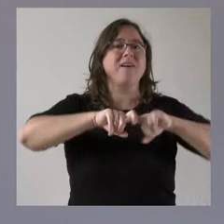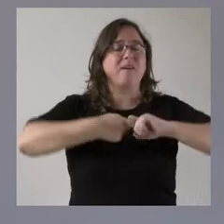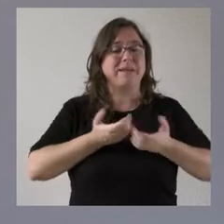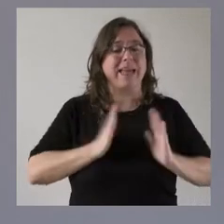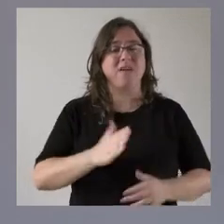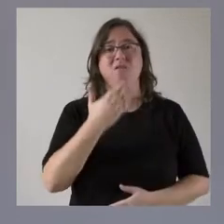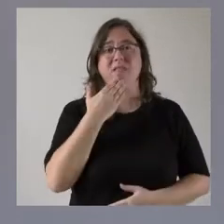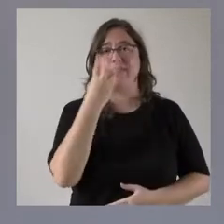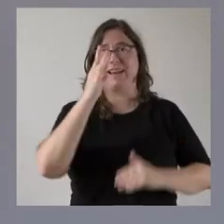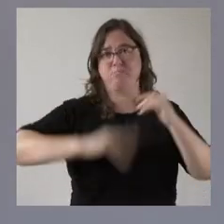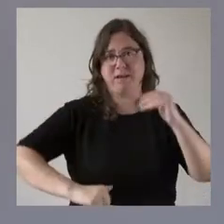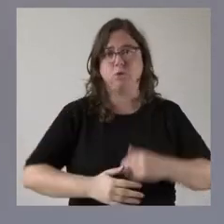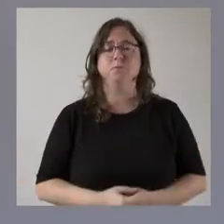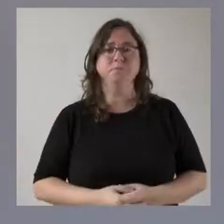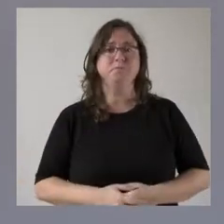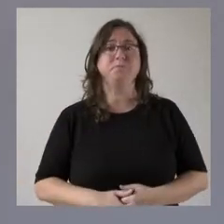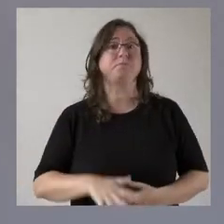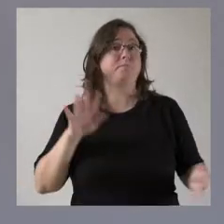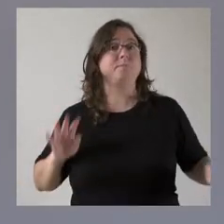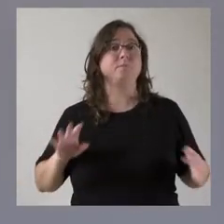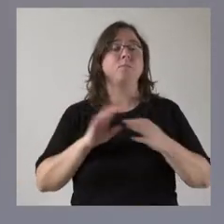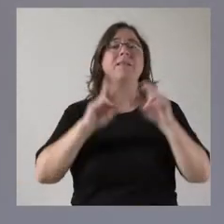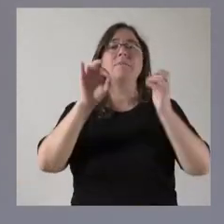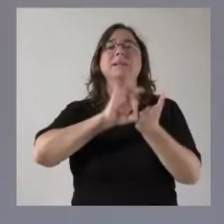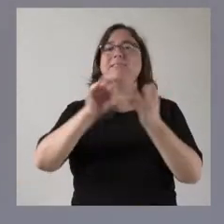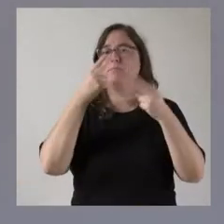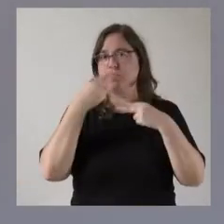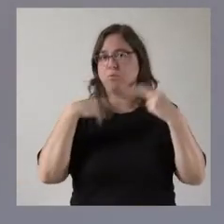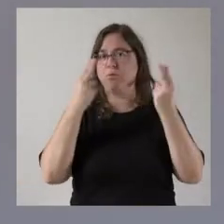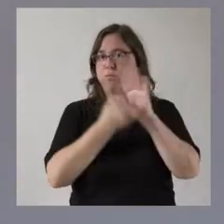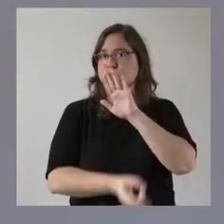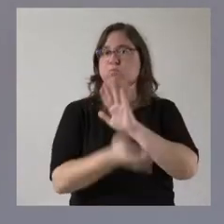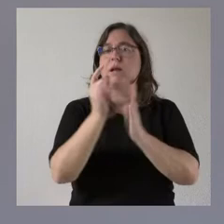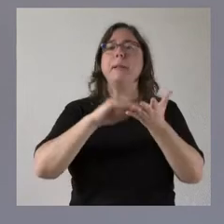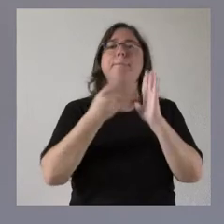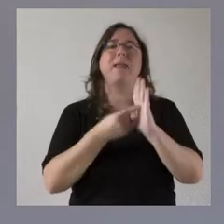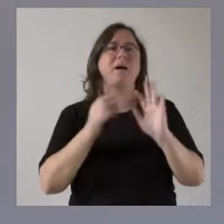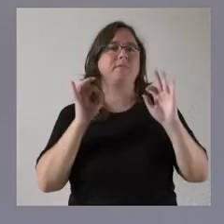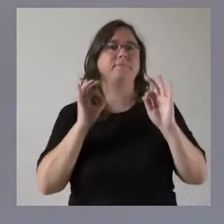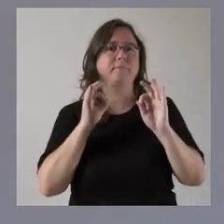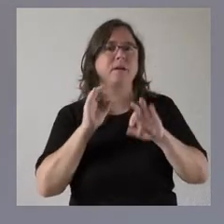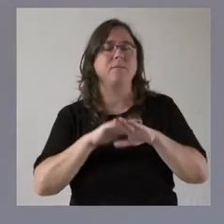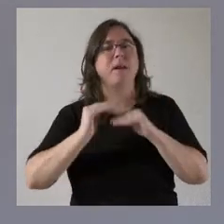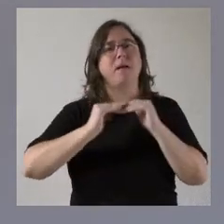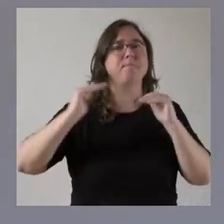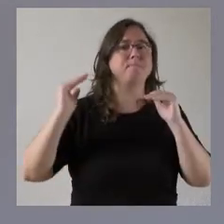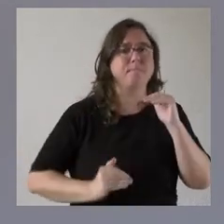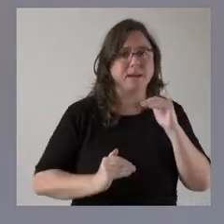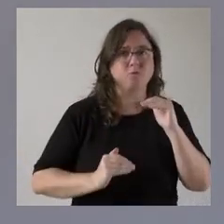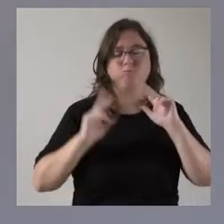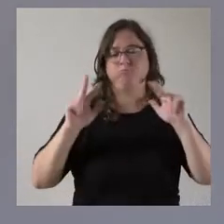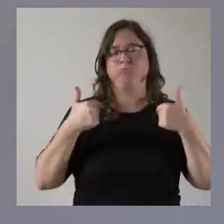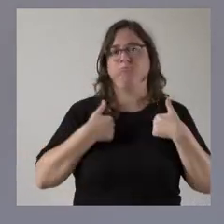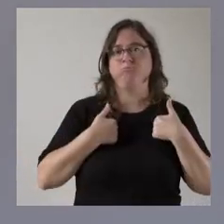de tres años en lo que tiene que ver con los servicios públicos se ha impulsado el plan de choque para reducir y nos lo está permitiendo